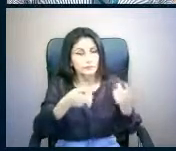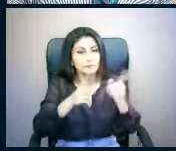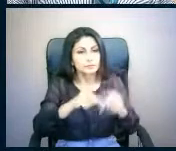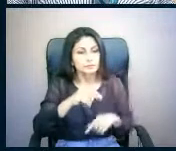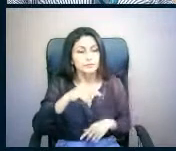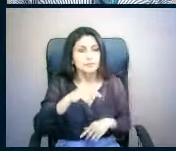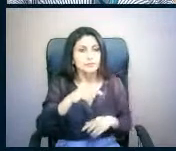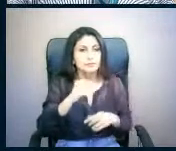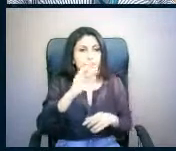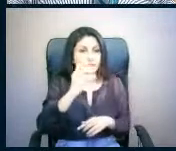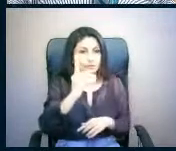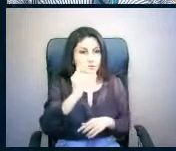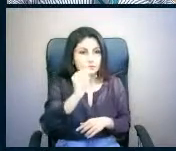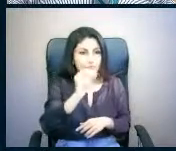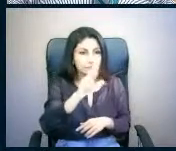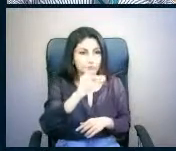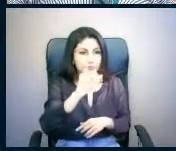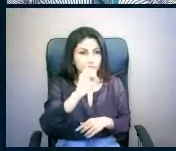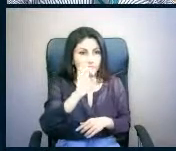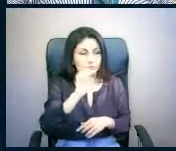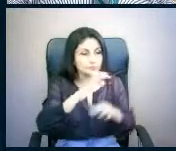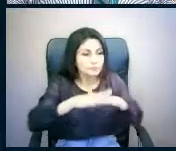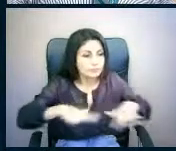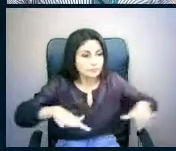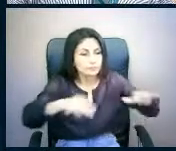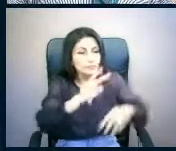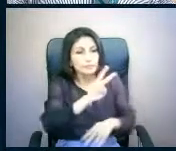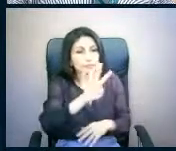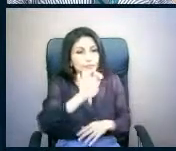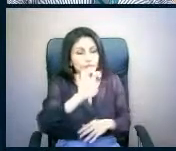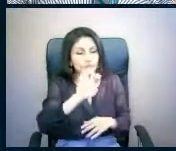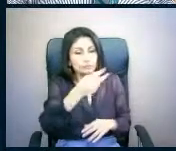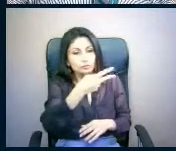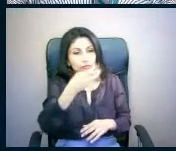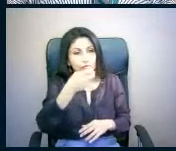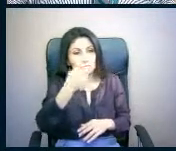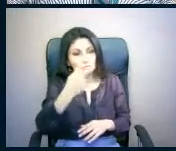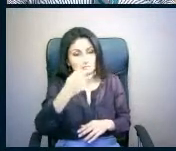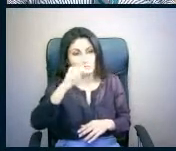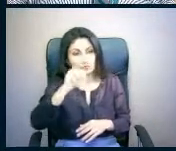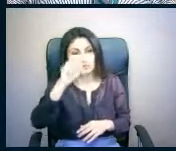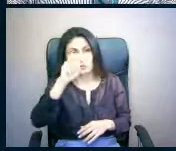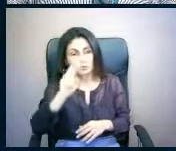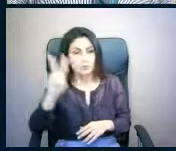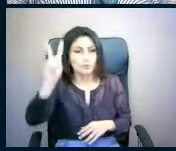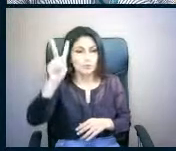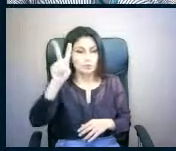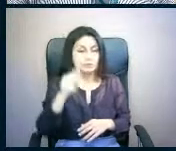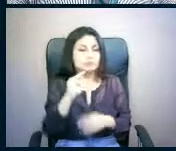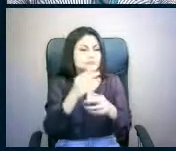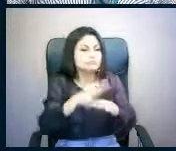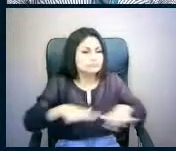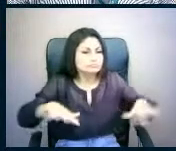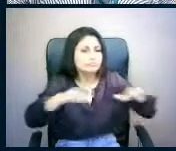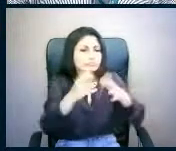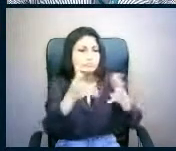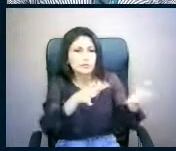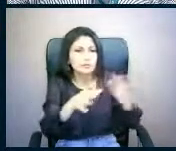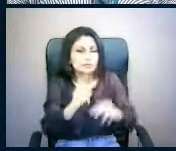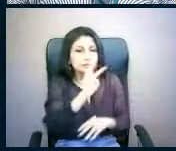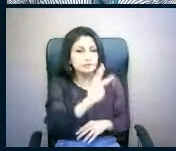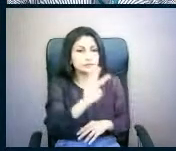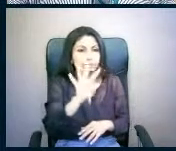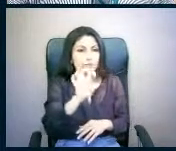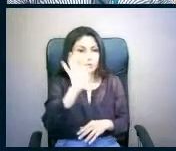extensión de la zona de concesión es de 29.200 kilómetros cuadrados, lo cual representa un